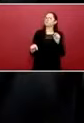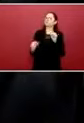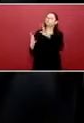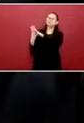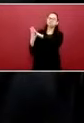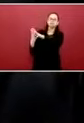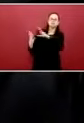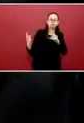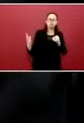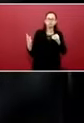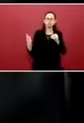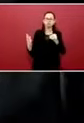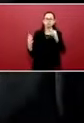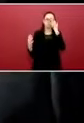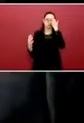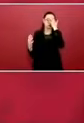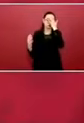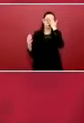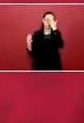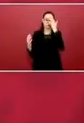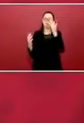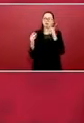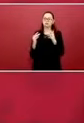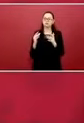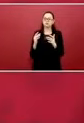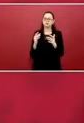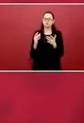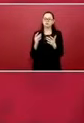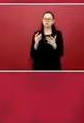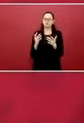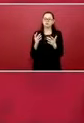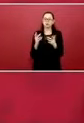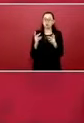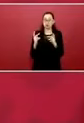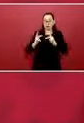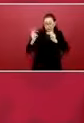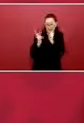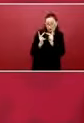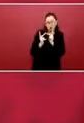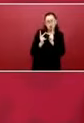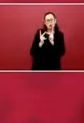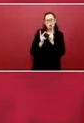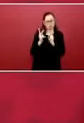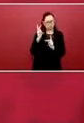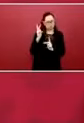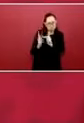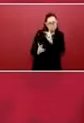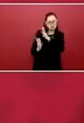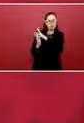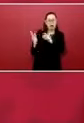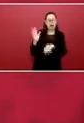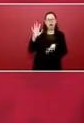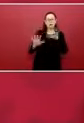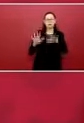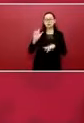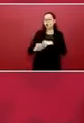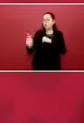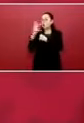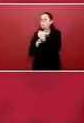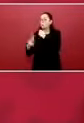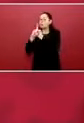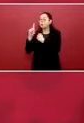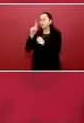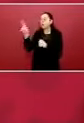seguir, porque no todo lo del extranjero es malo.